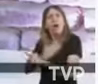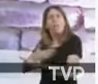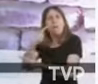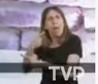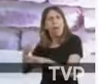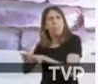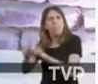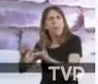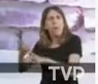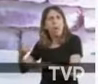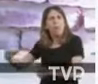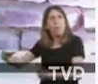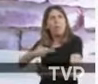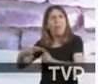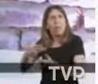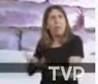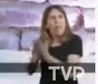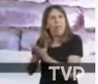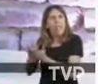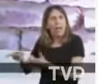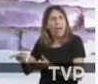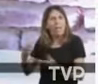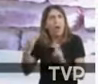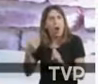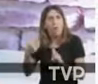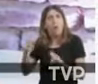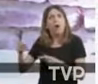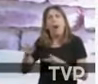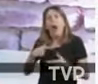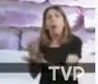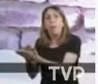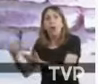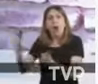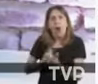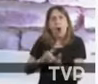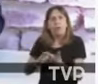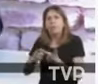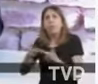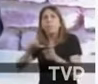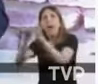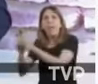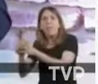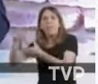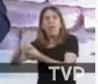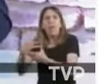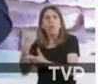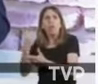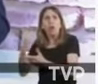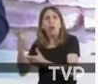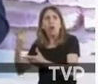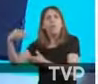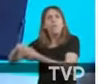filosofía, nos trata de imponer esto y con el poder de veto y con la capacidad de voto de algunos países, es lo único que